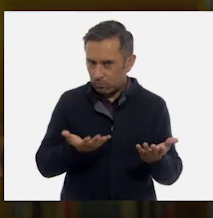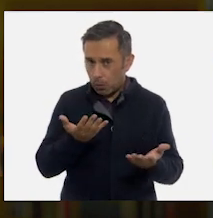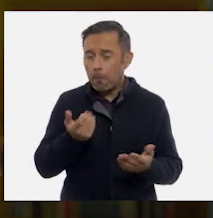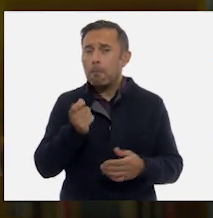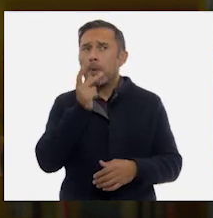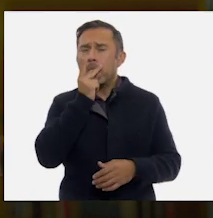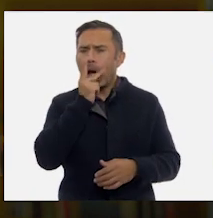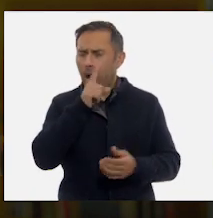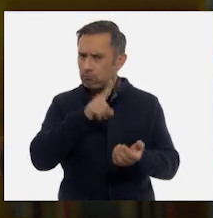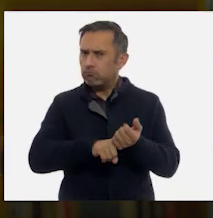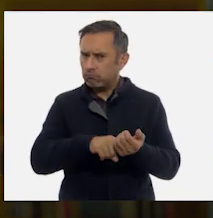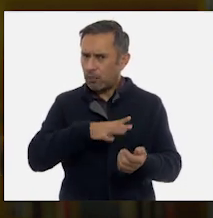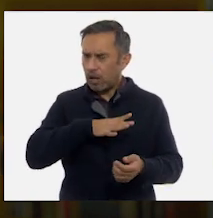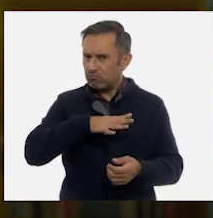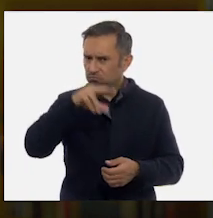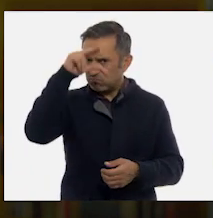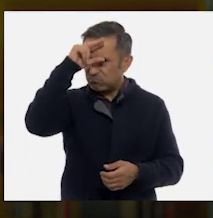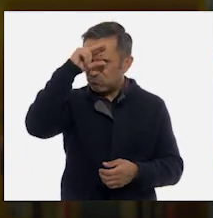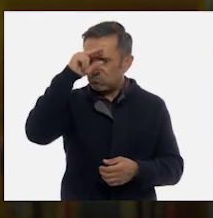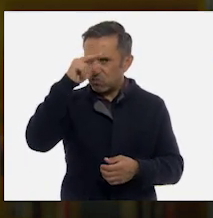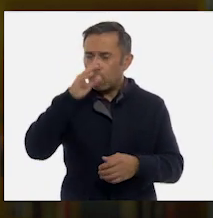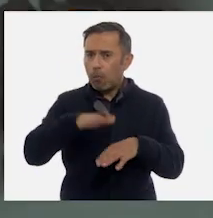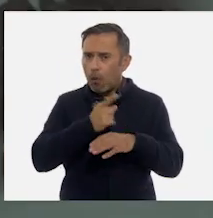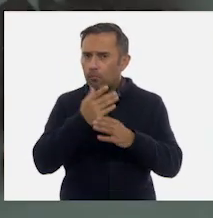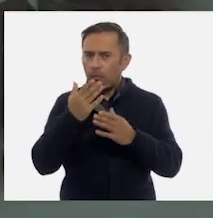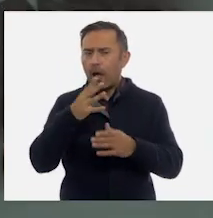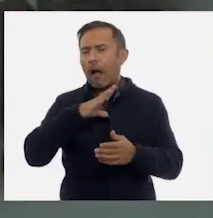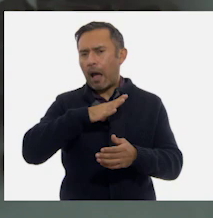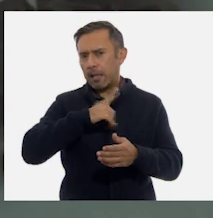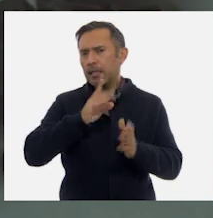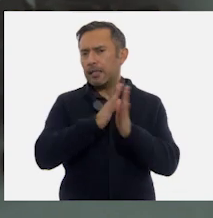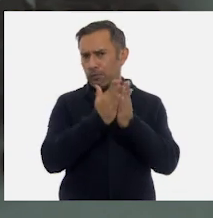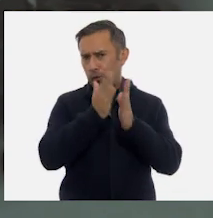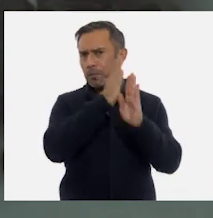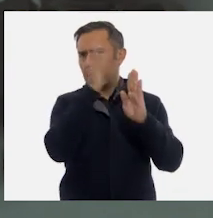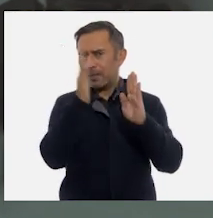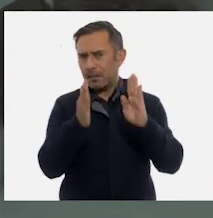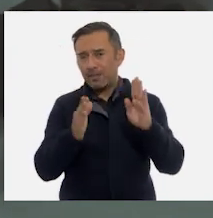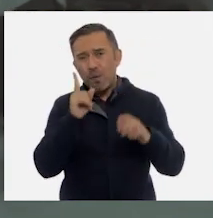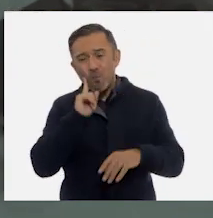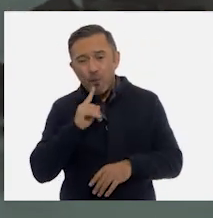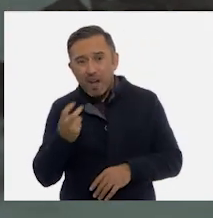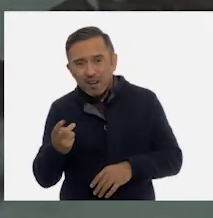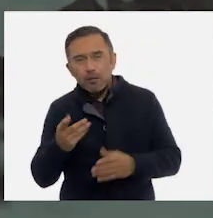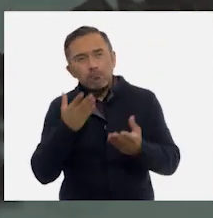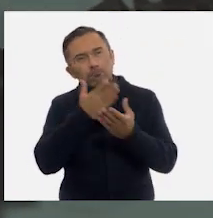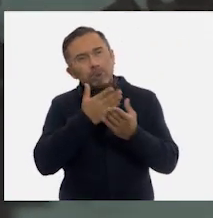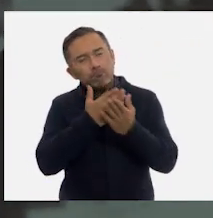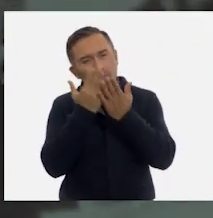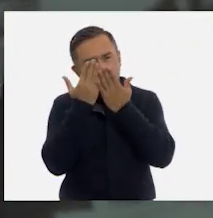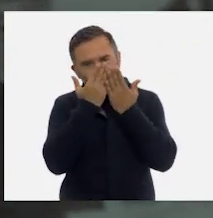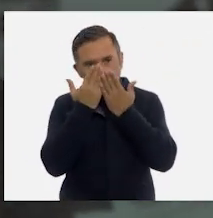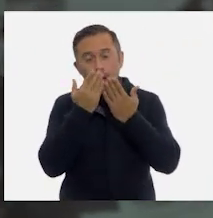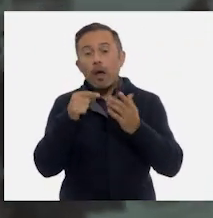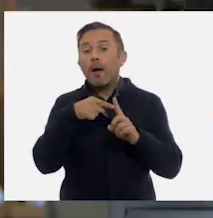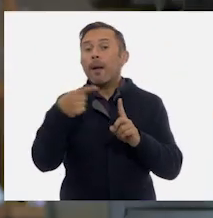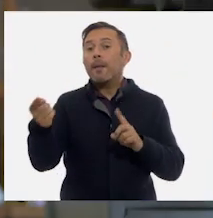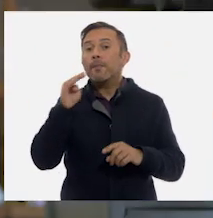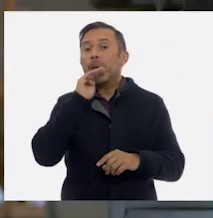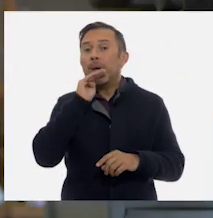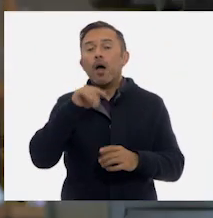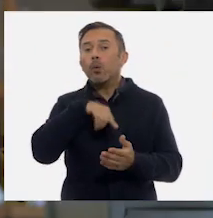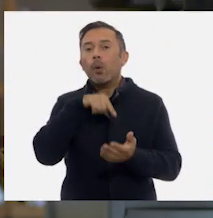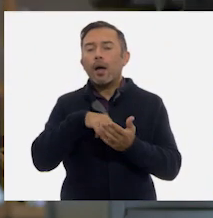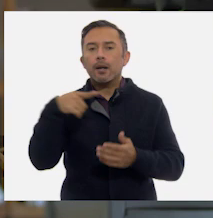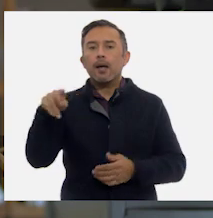culto, creo, porque tenía una biblioteca y ahí Elena comienza a leer. Y por parte de la mamá era Navarro, de Jalisco. La